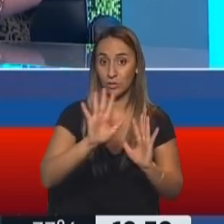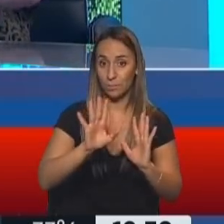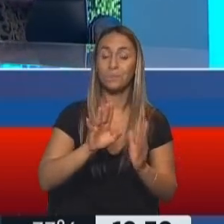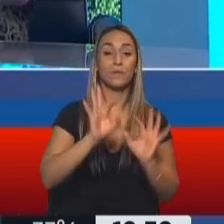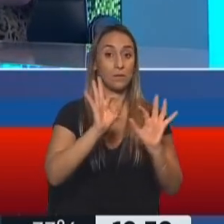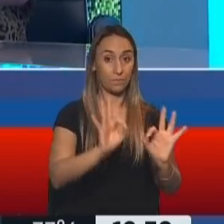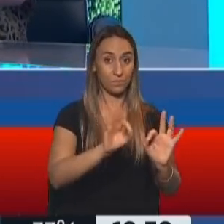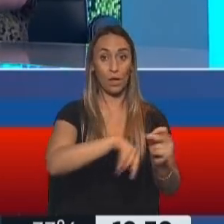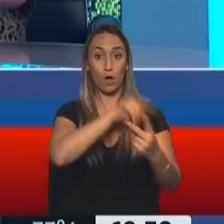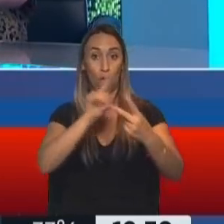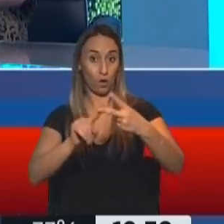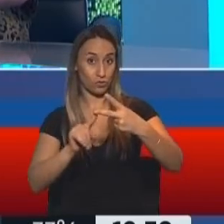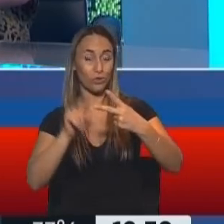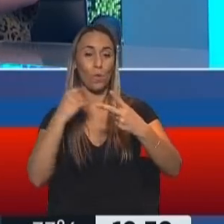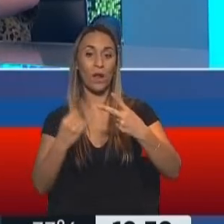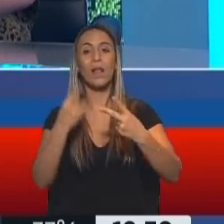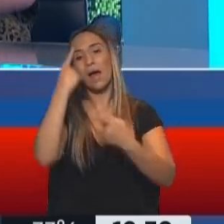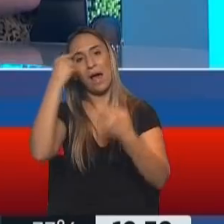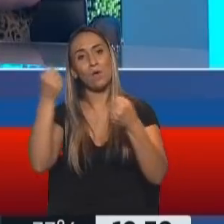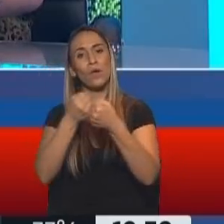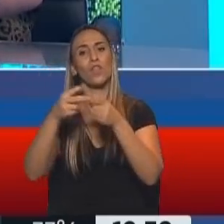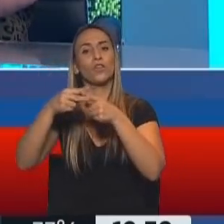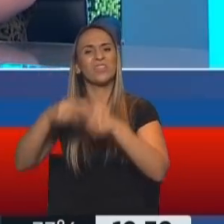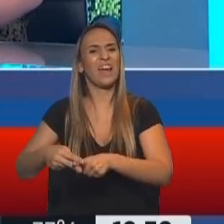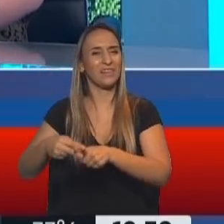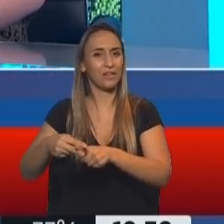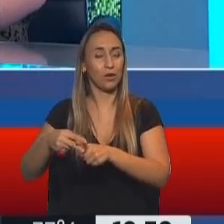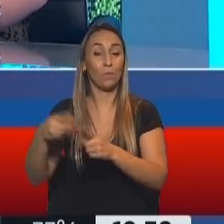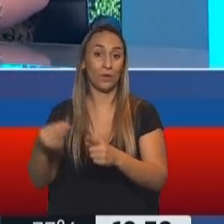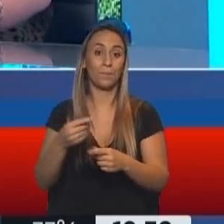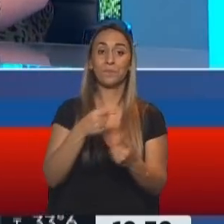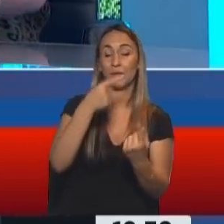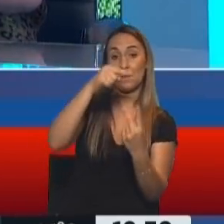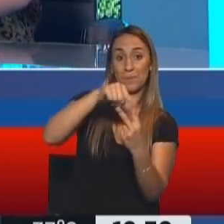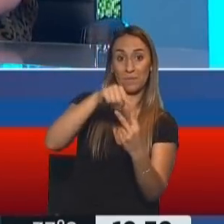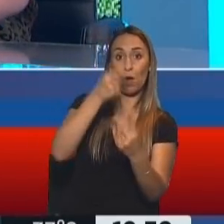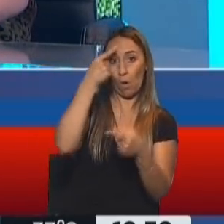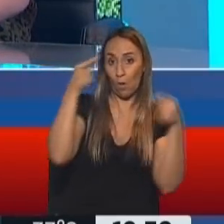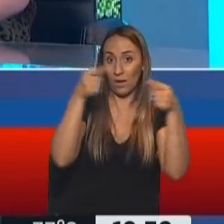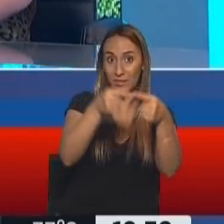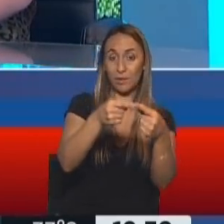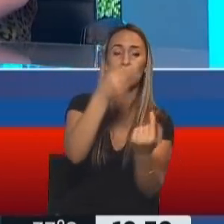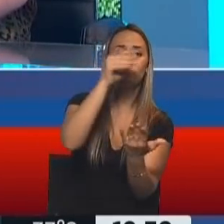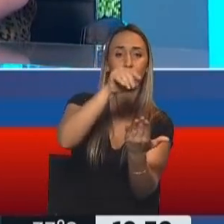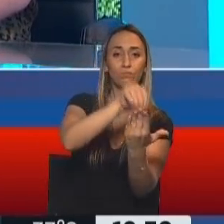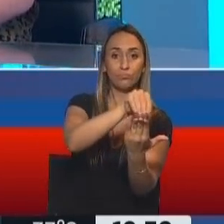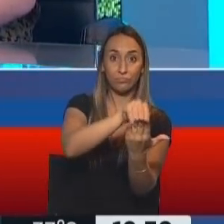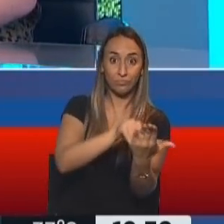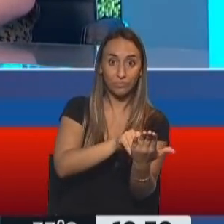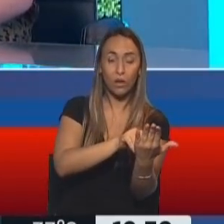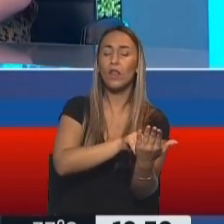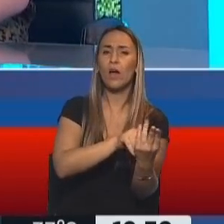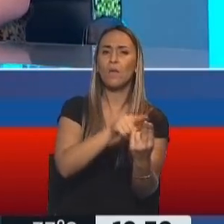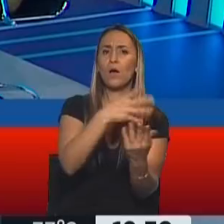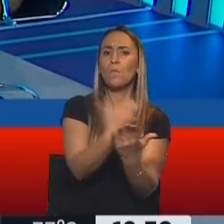que ahí está la letra chica justamente, que es el cómo llegar a esos proyectos que se plantean en el primer documento y ahí va a estar la